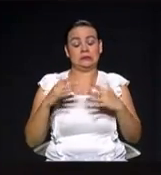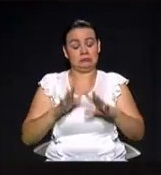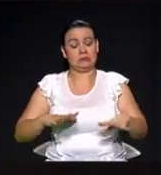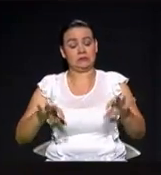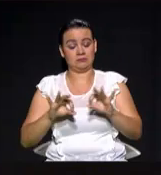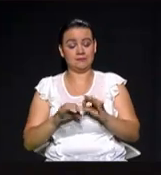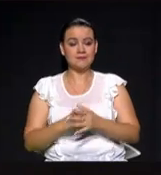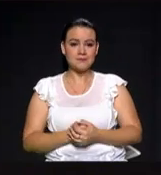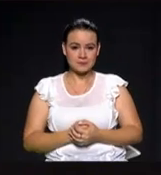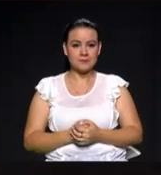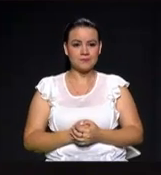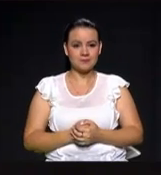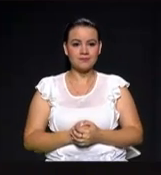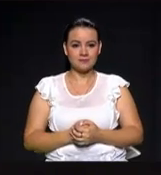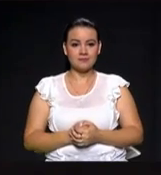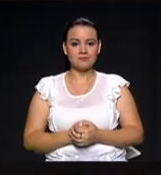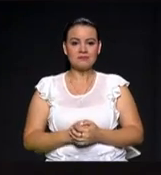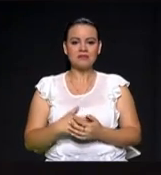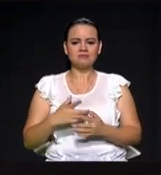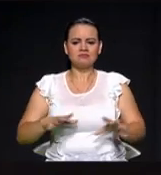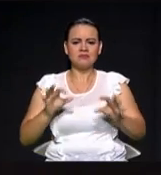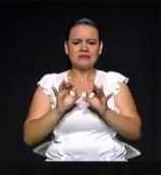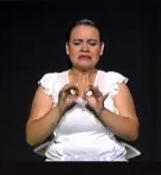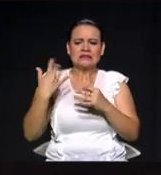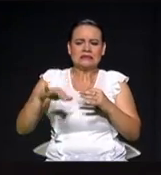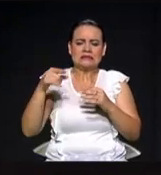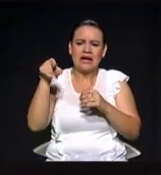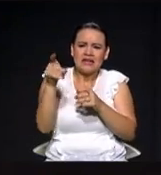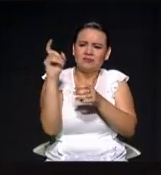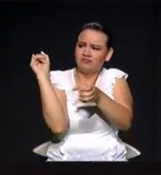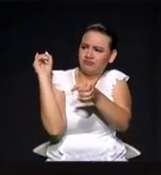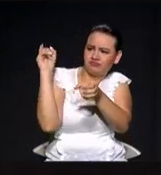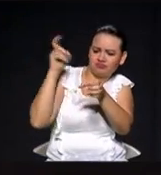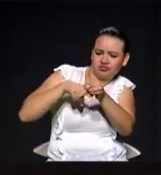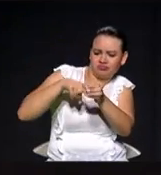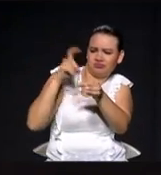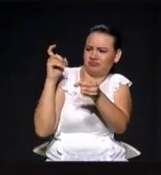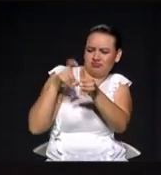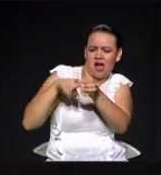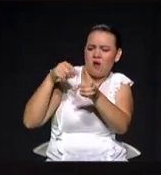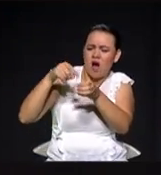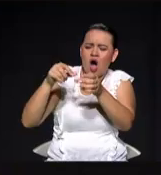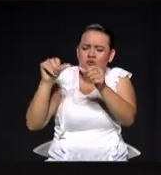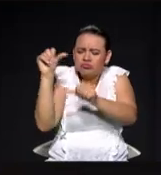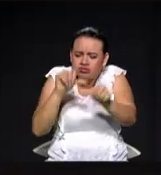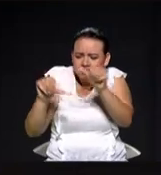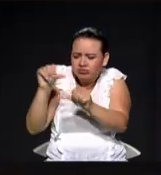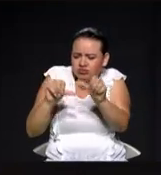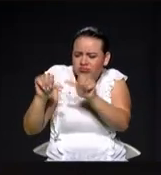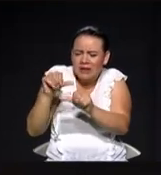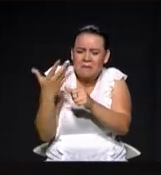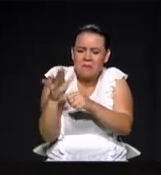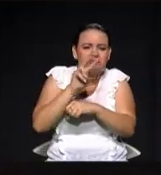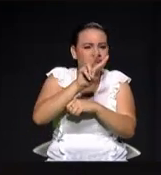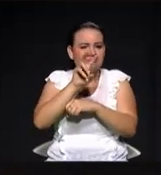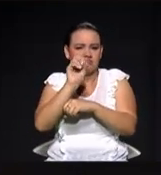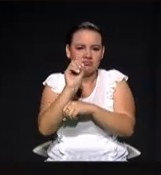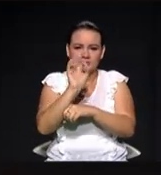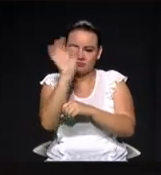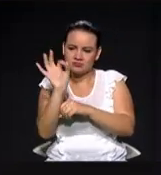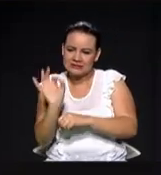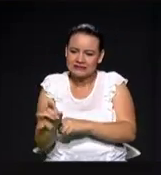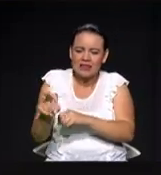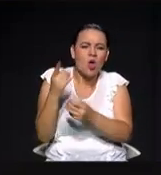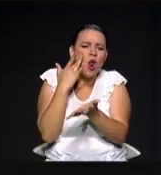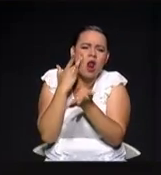hay que trabajar para que tener un combustible más limpio en la ciudad o sea con una mezcla del 20 por ciento de aceite en un biodiesel